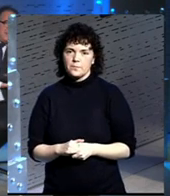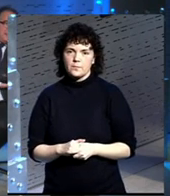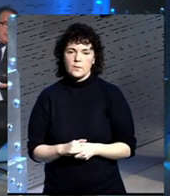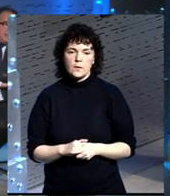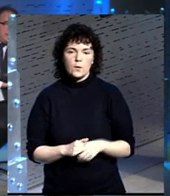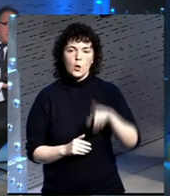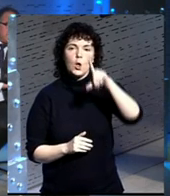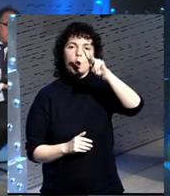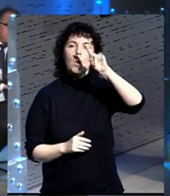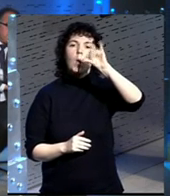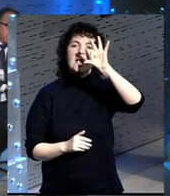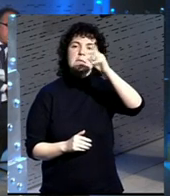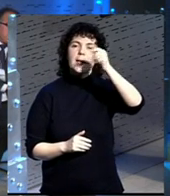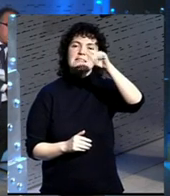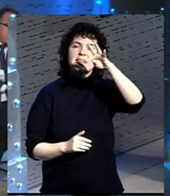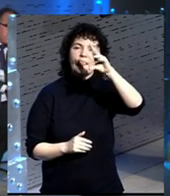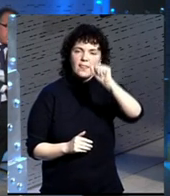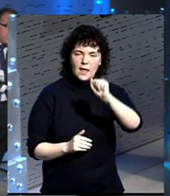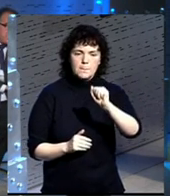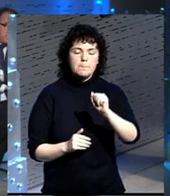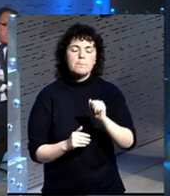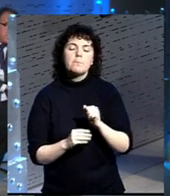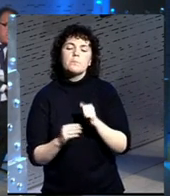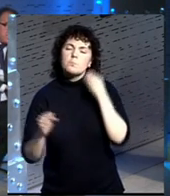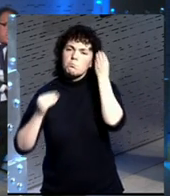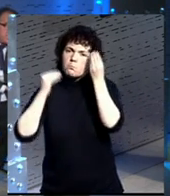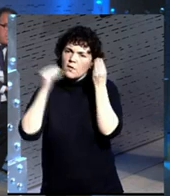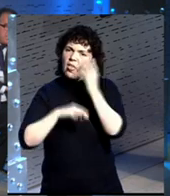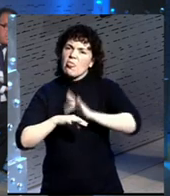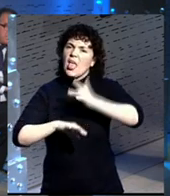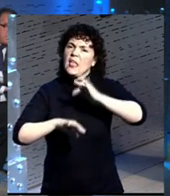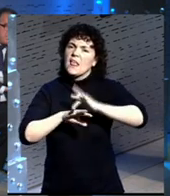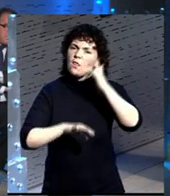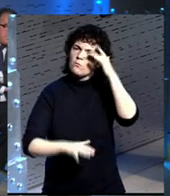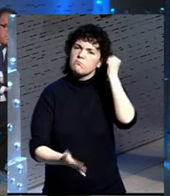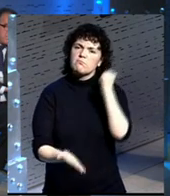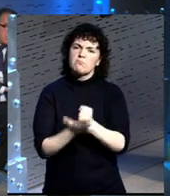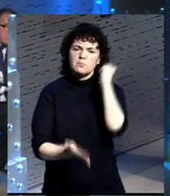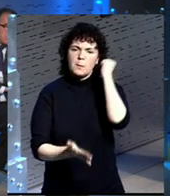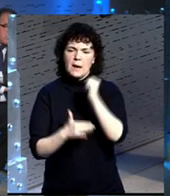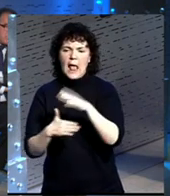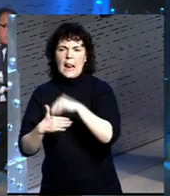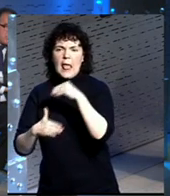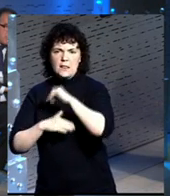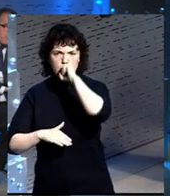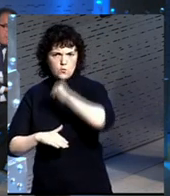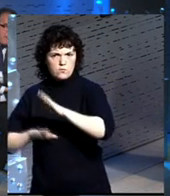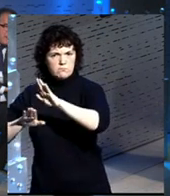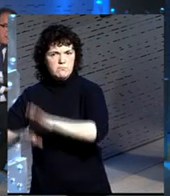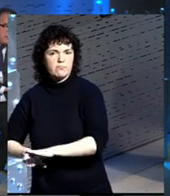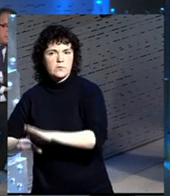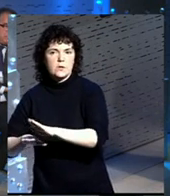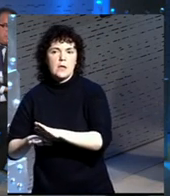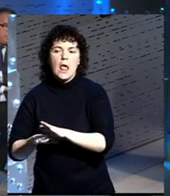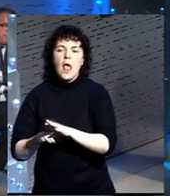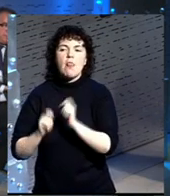Luis Bastida. ¿Qué impacto tiene la digitalización en la fidelización del cliente? ¿La